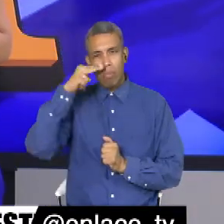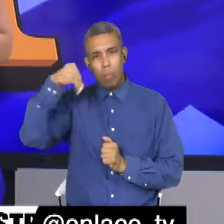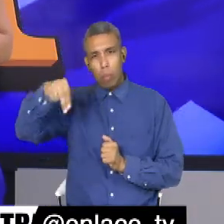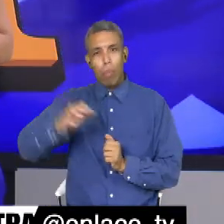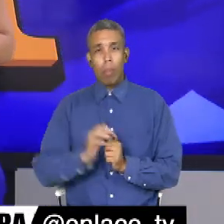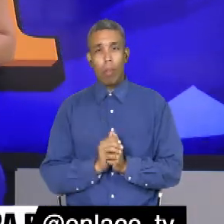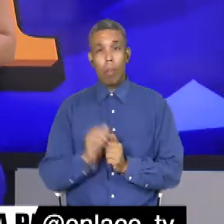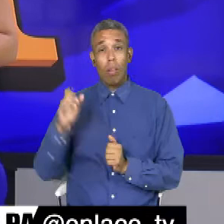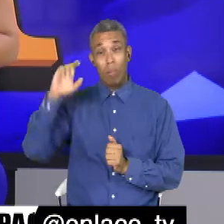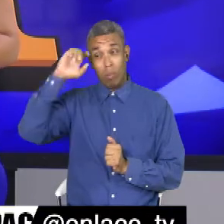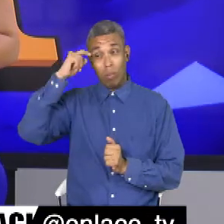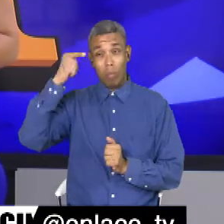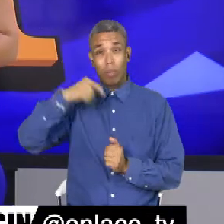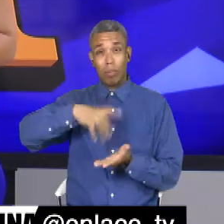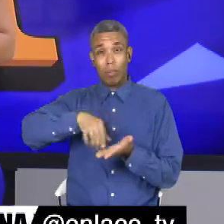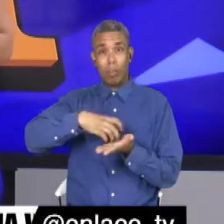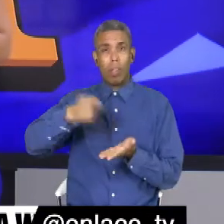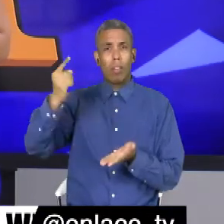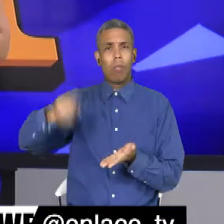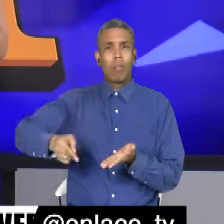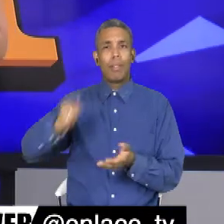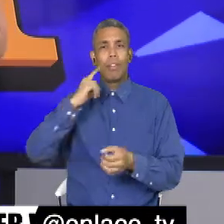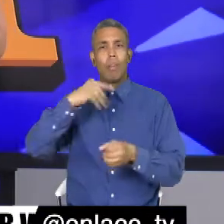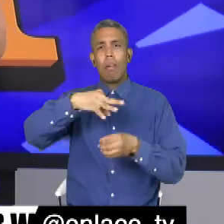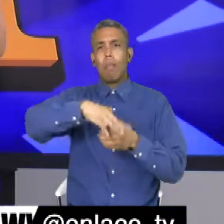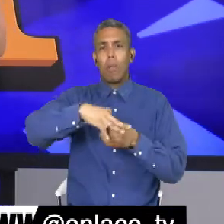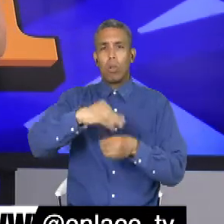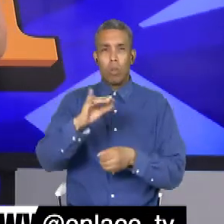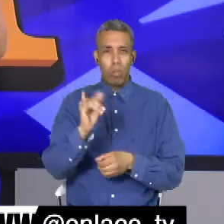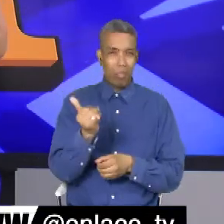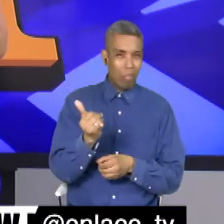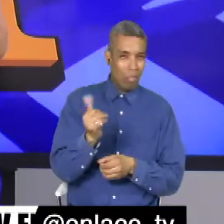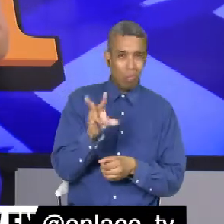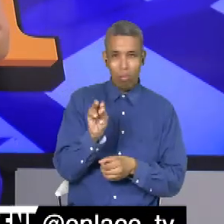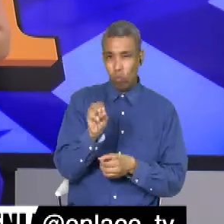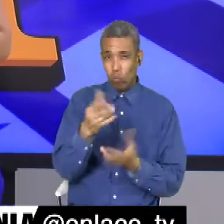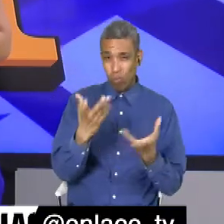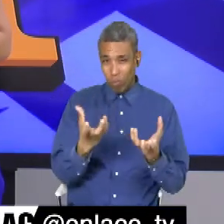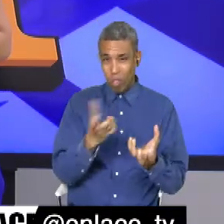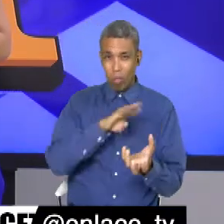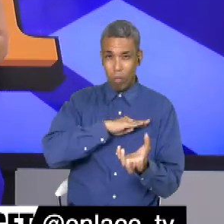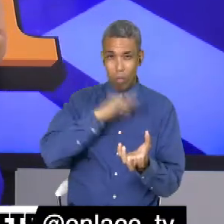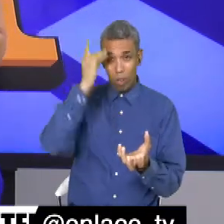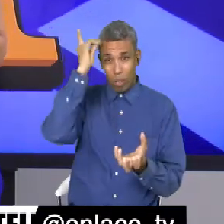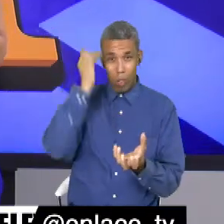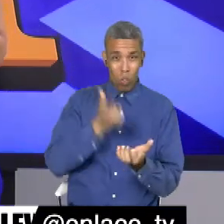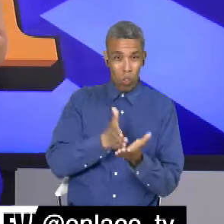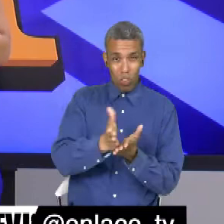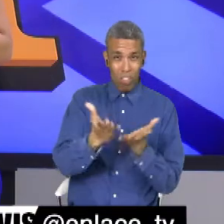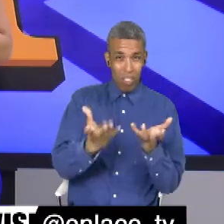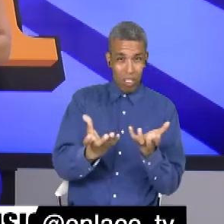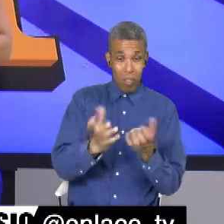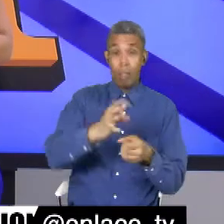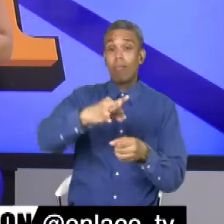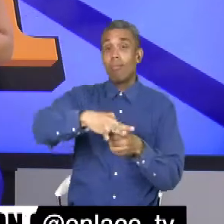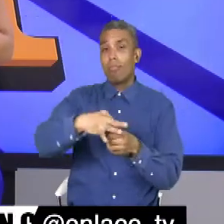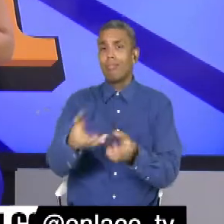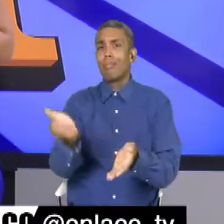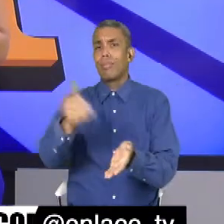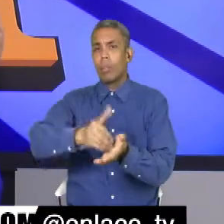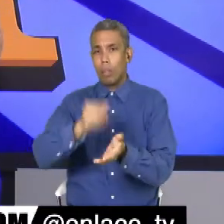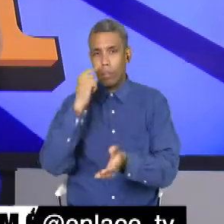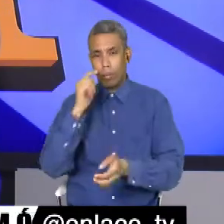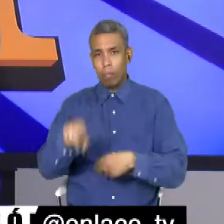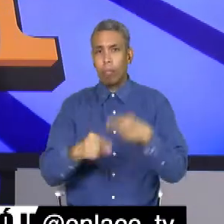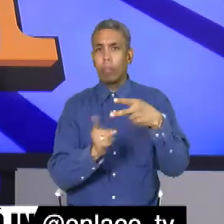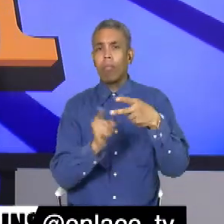del mandato popular del alcalde Darío Echeverri Serrano. Y en otras noticias, iniciaron las obras de construcción del nuevo Colegio Agropecuario La Fortuna.